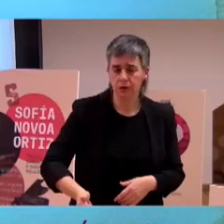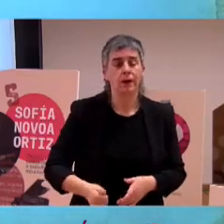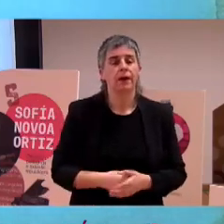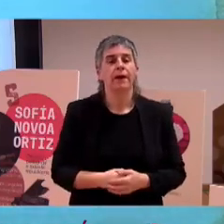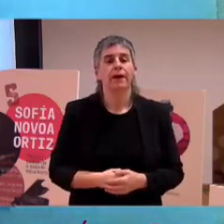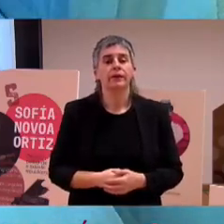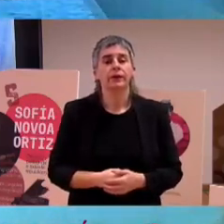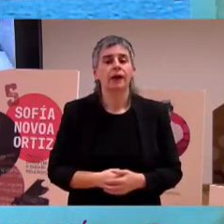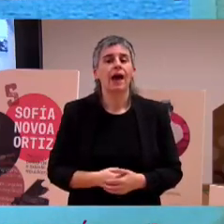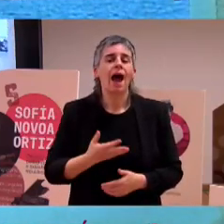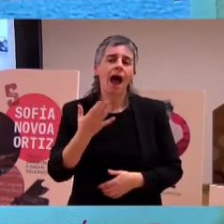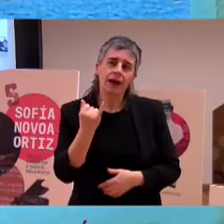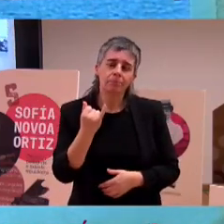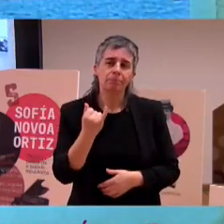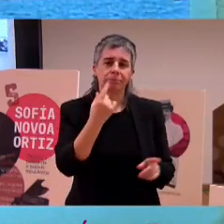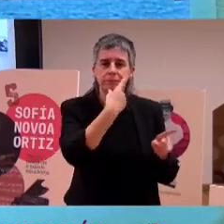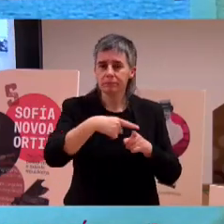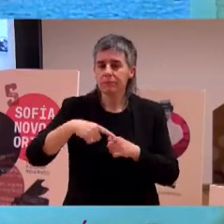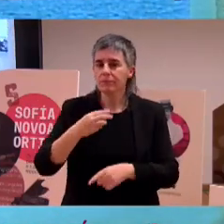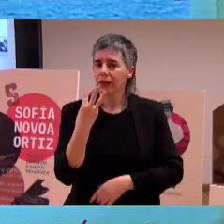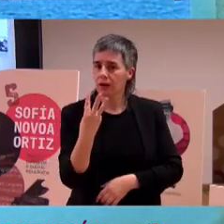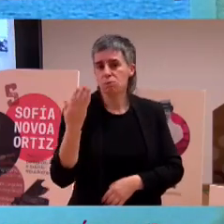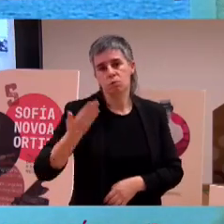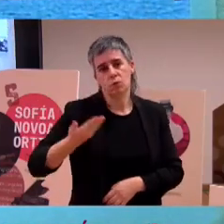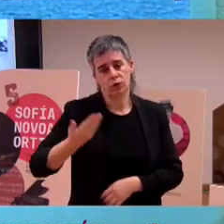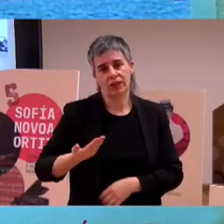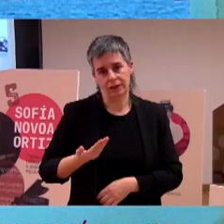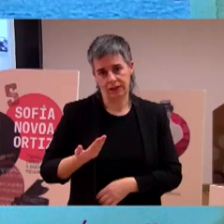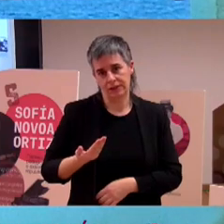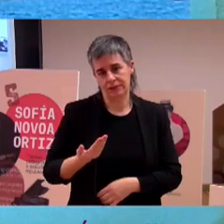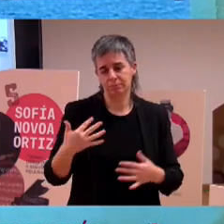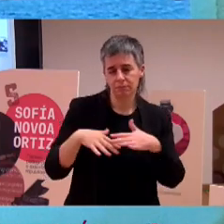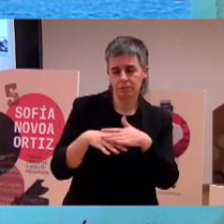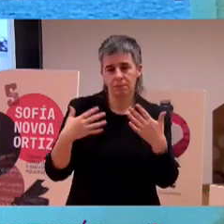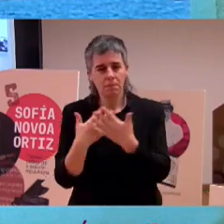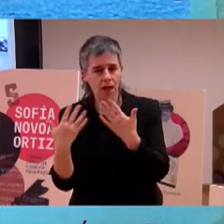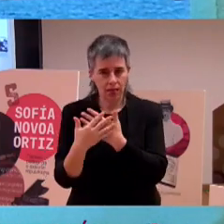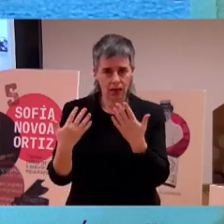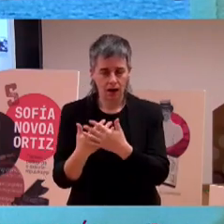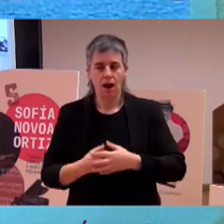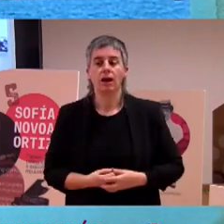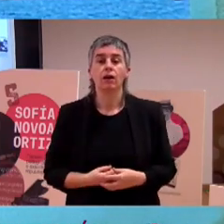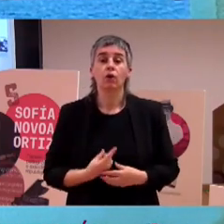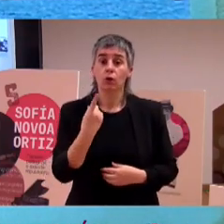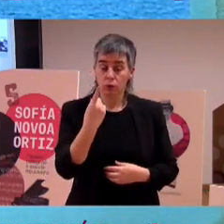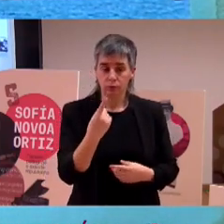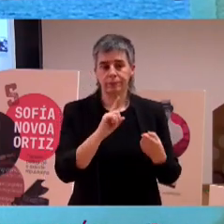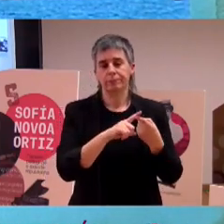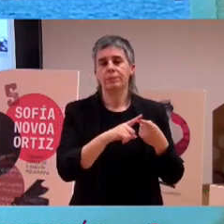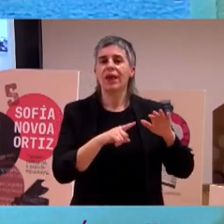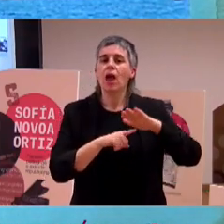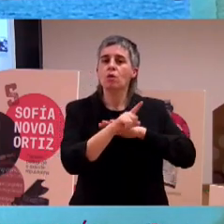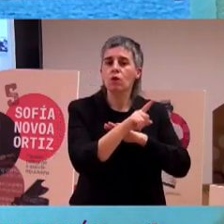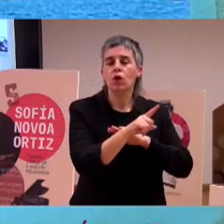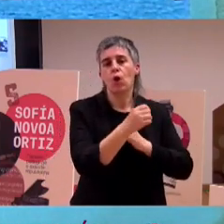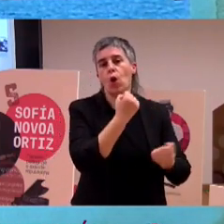hai tres factores que son importantes e que se entrecruzan. Unha é a evolución económica, social e